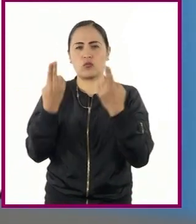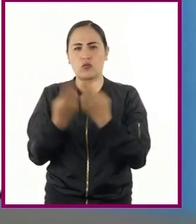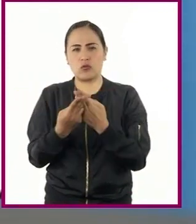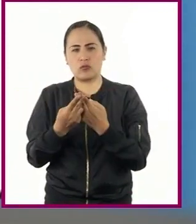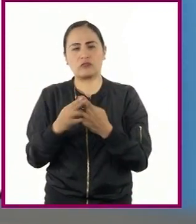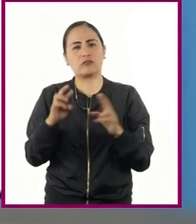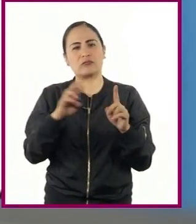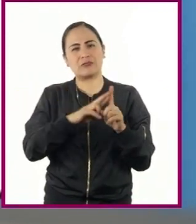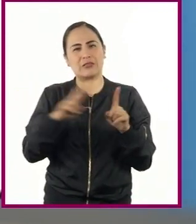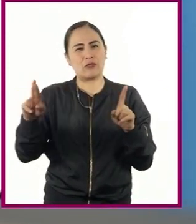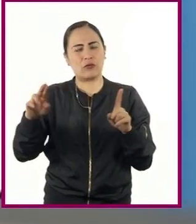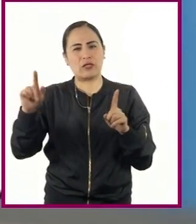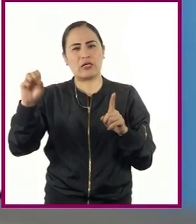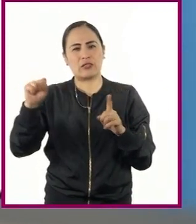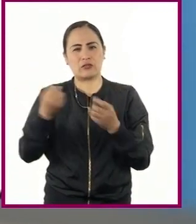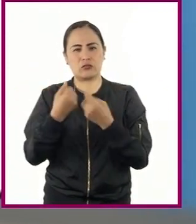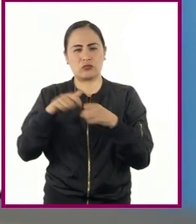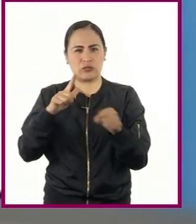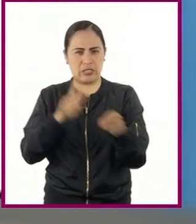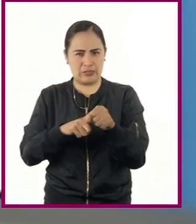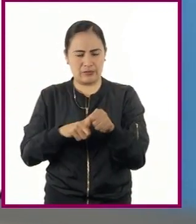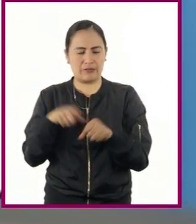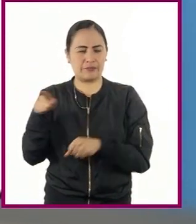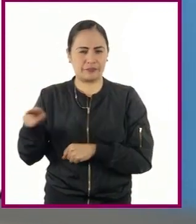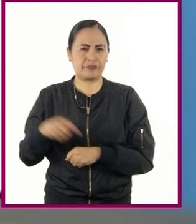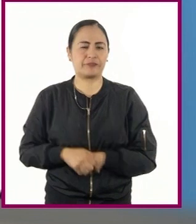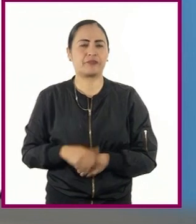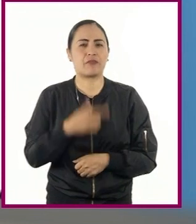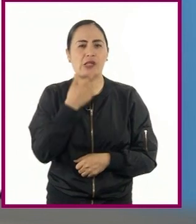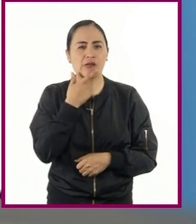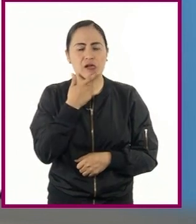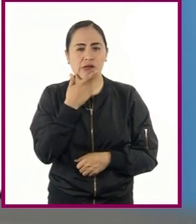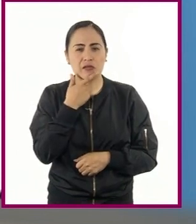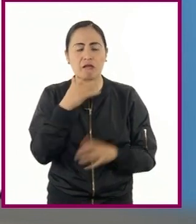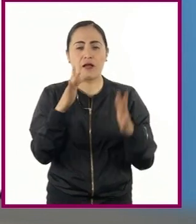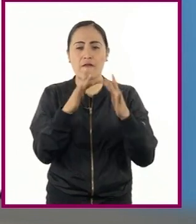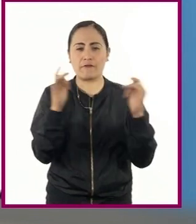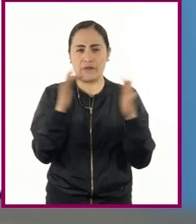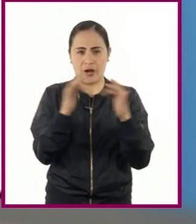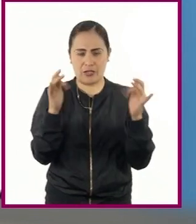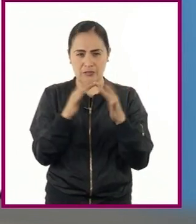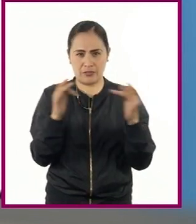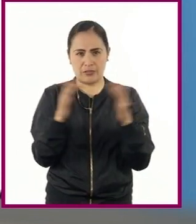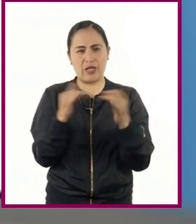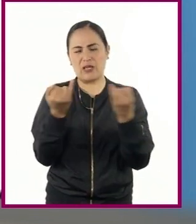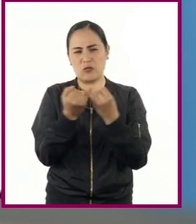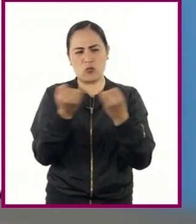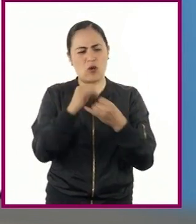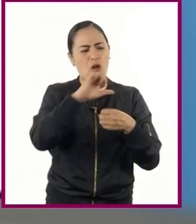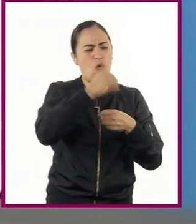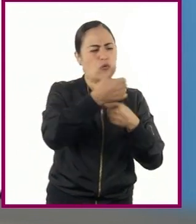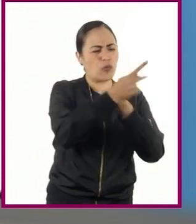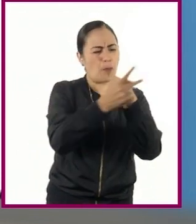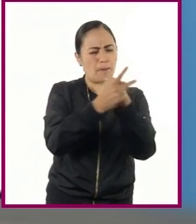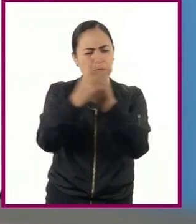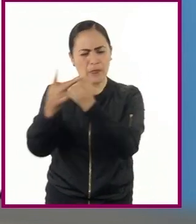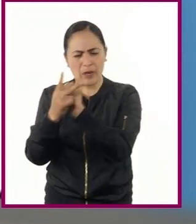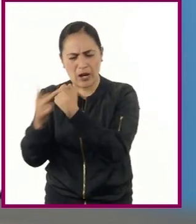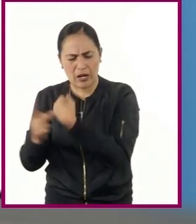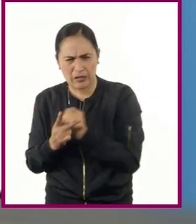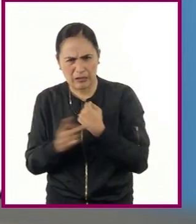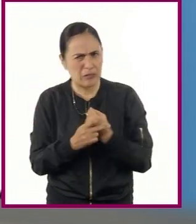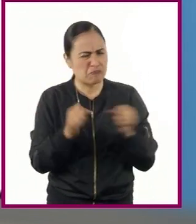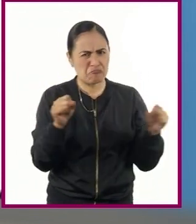Socialistas Soviéticas. En Inglaterra, Francia, así como en prácticamente todos los países, ocurrió un